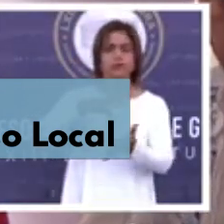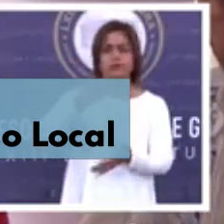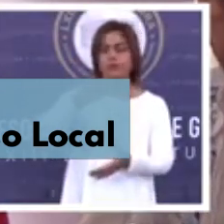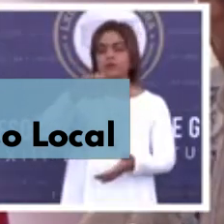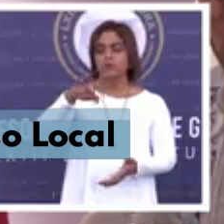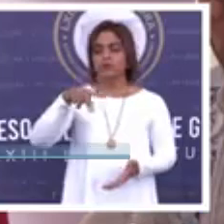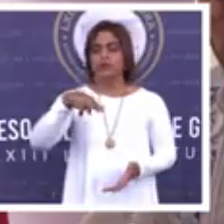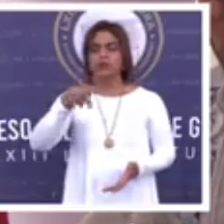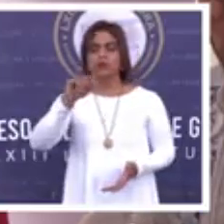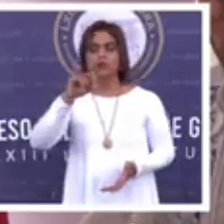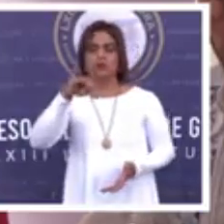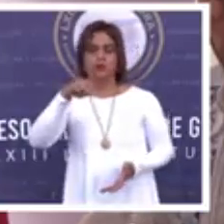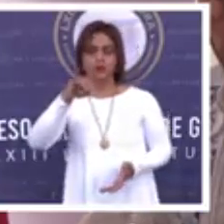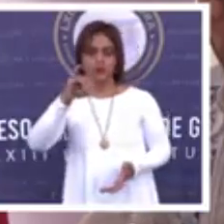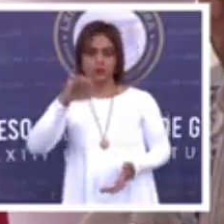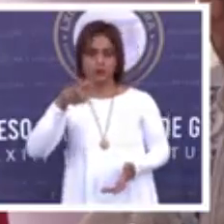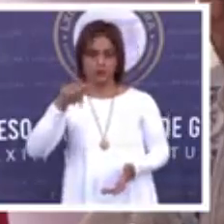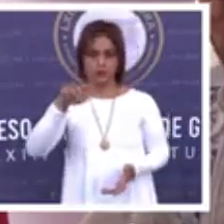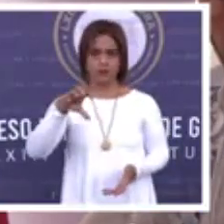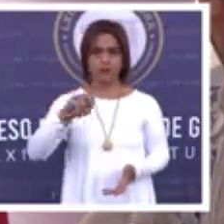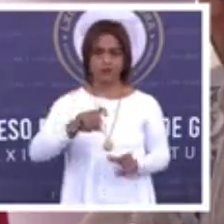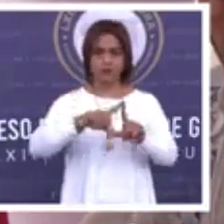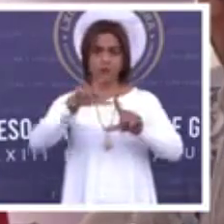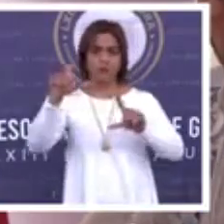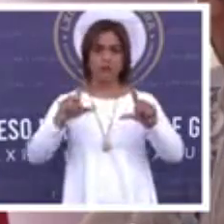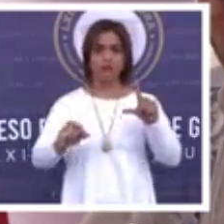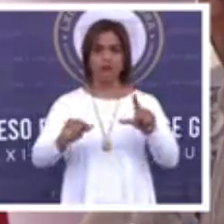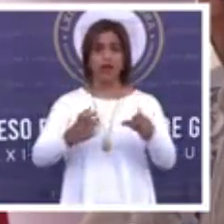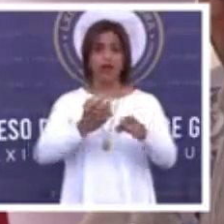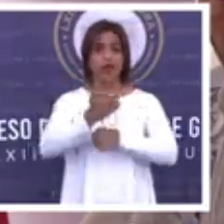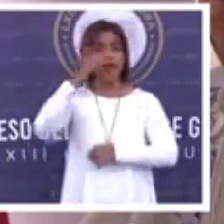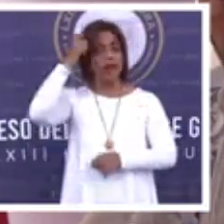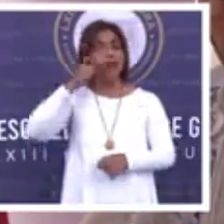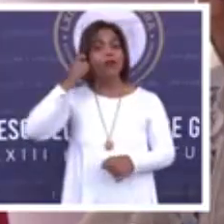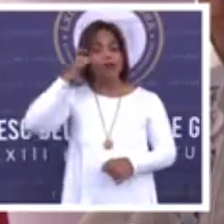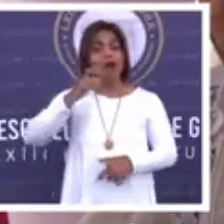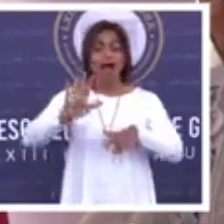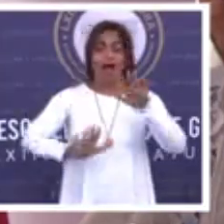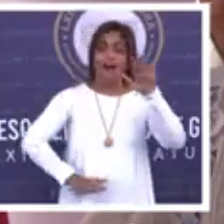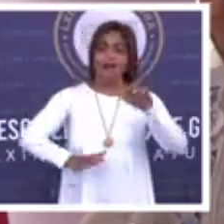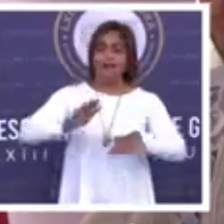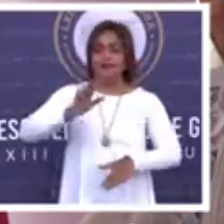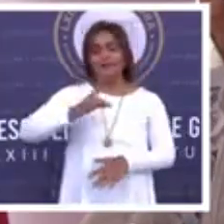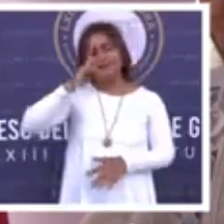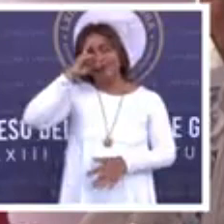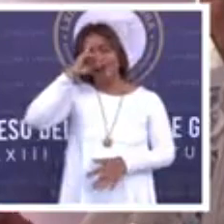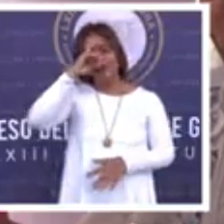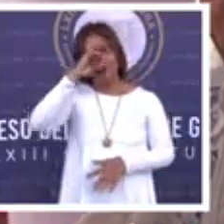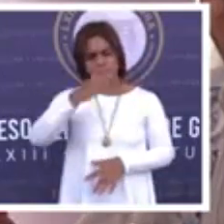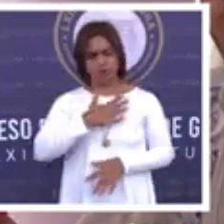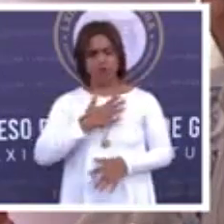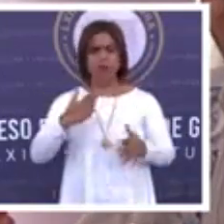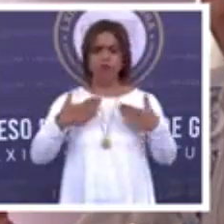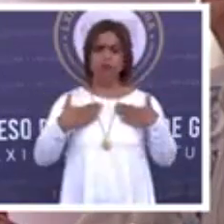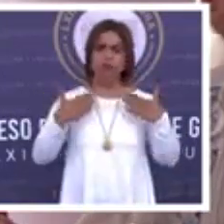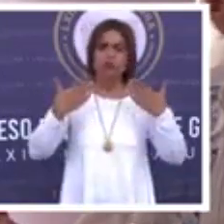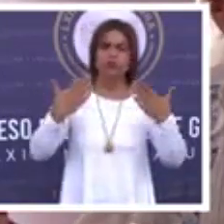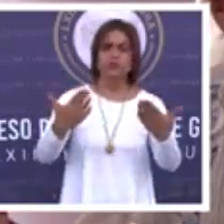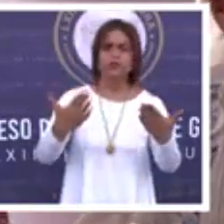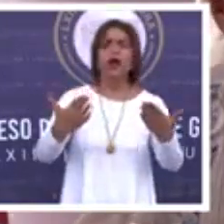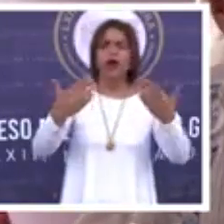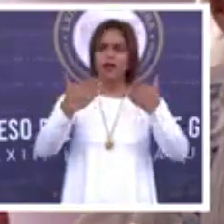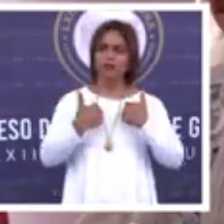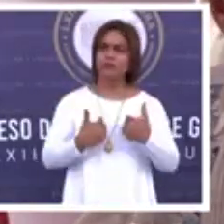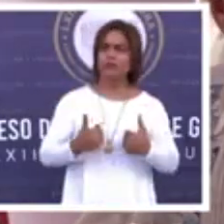claro el desafío que enfrenta Guerrero. Confiada estoy que en un marco de